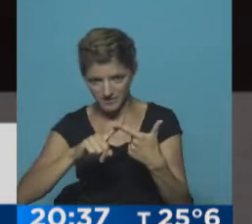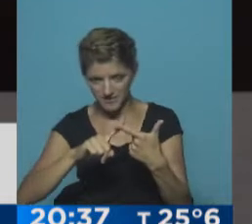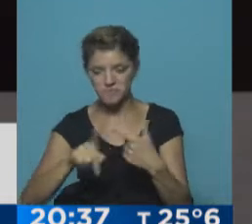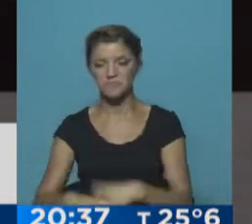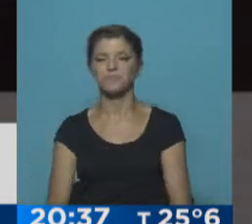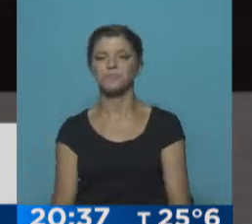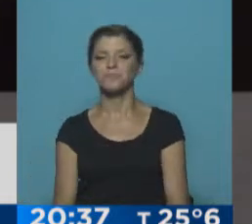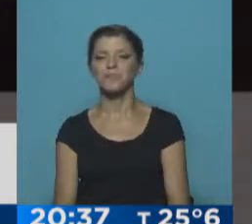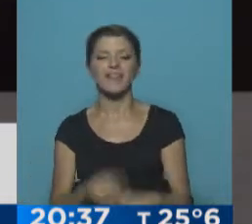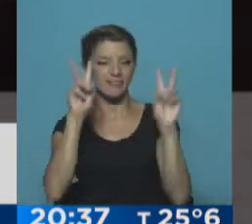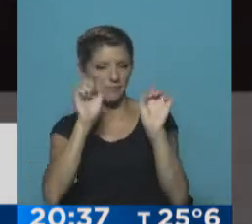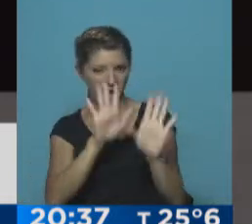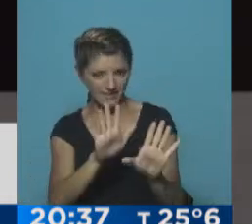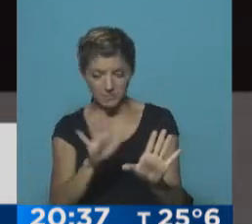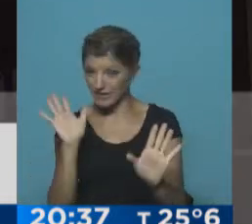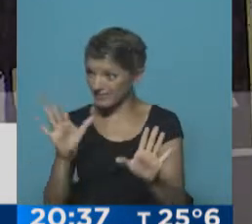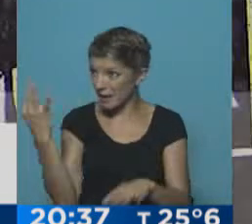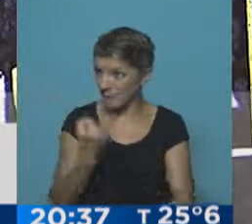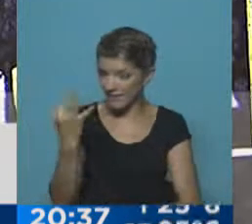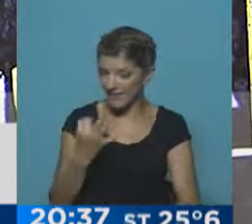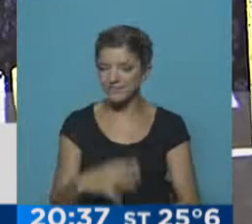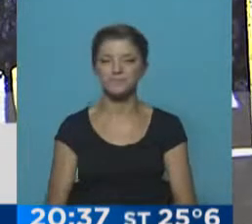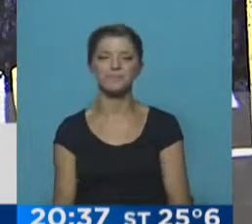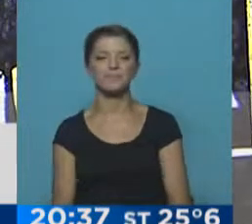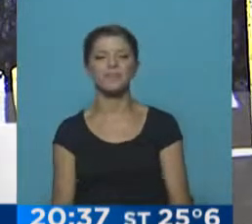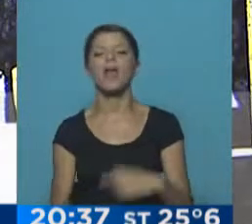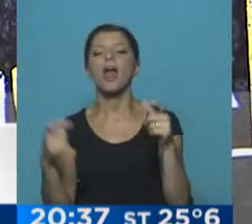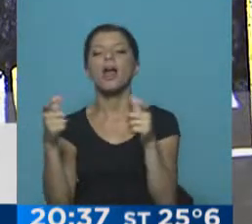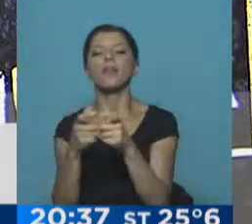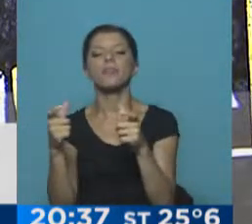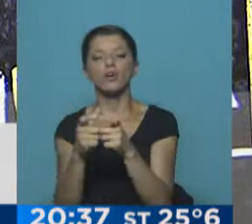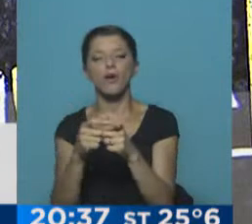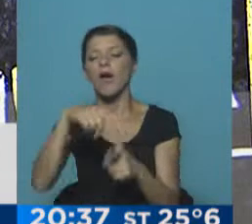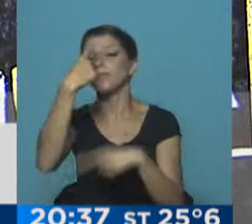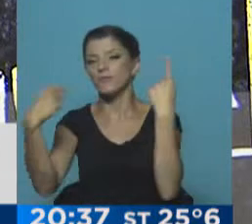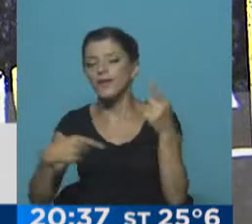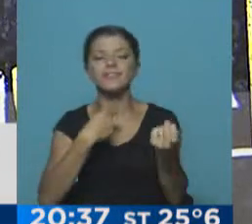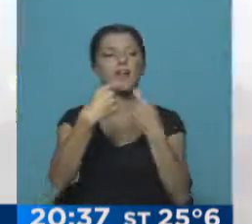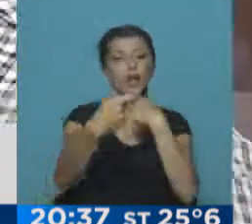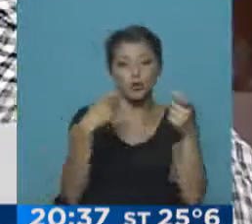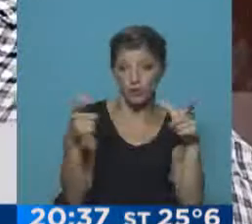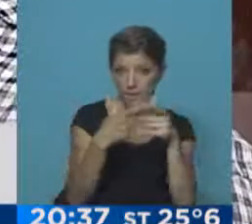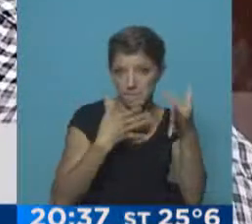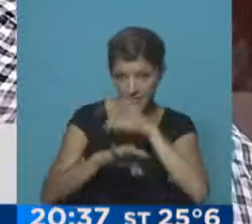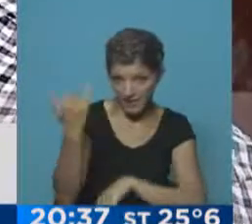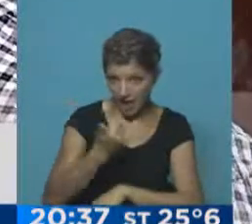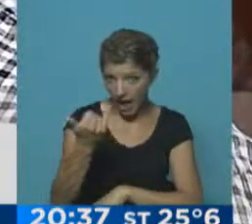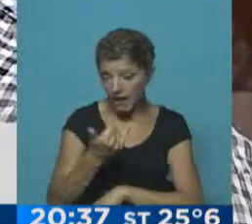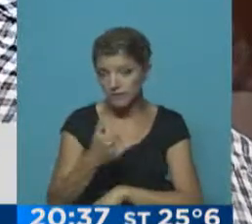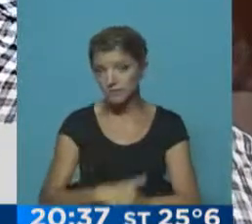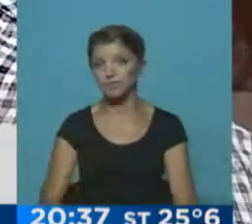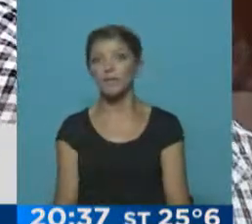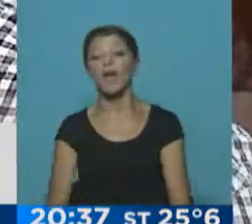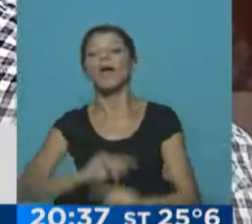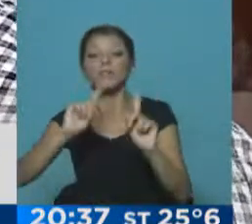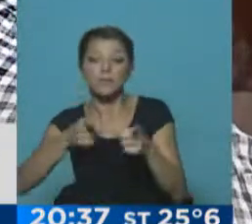psicodélico, pero es realmente eso. El disco está apareciendo en diferentes disquerías y rockerías. También, si